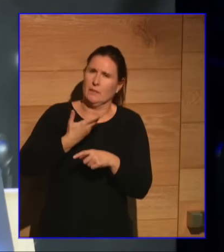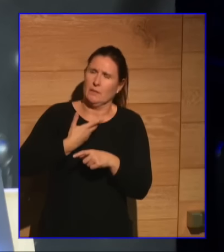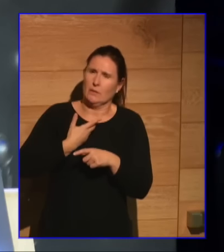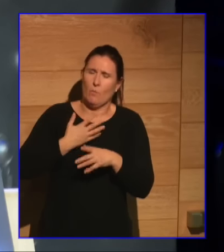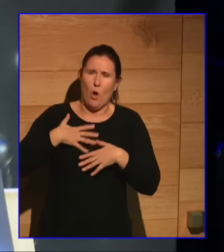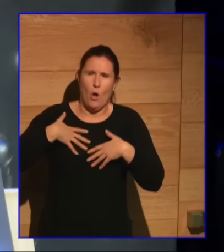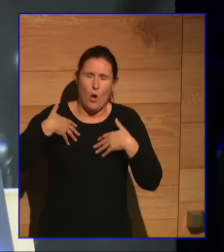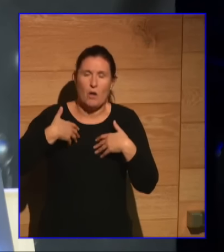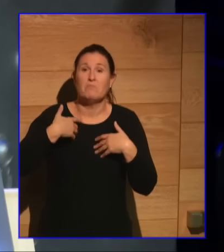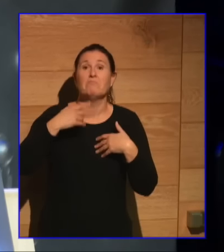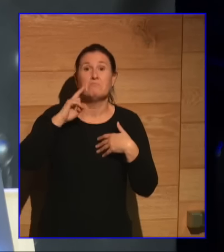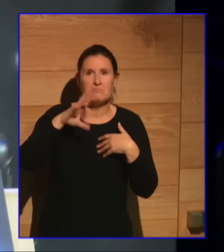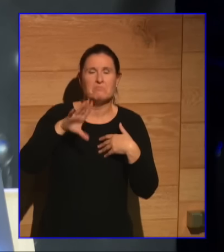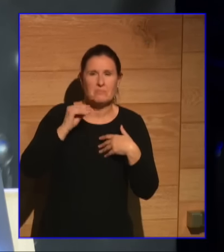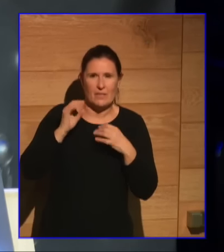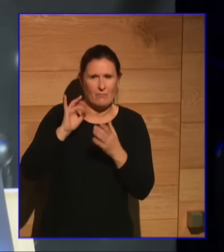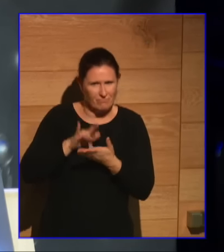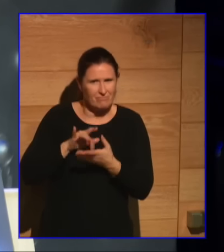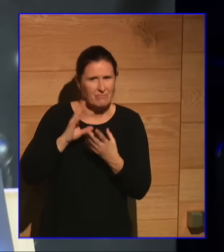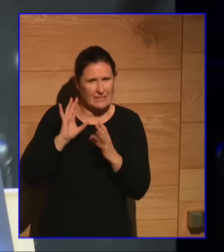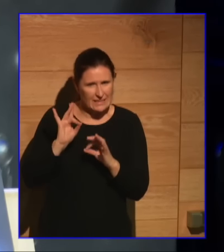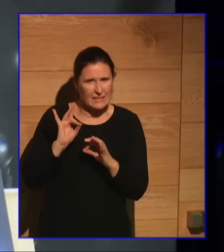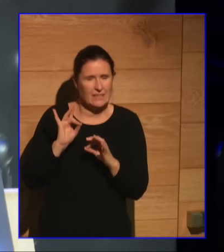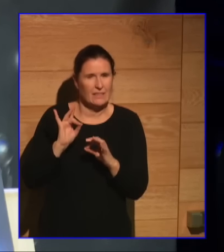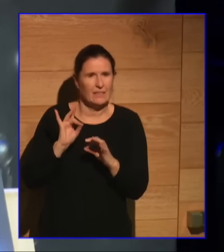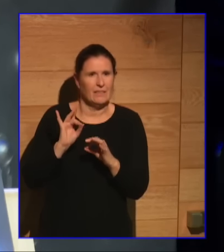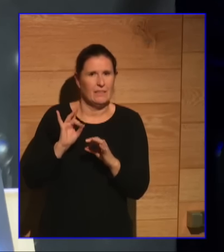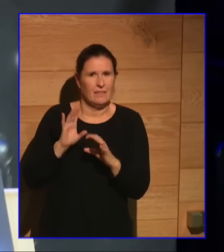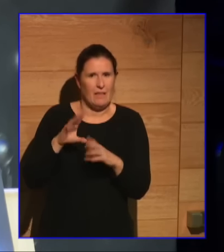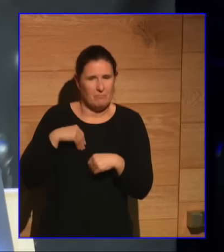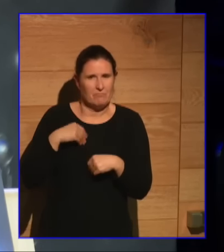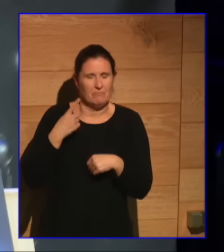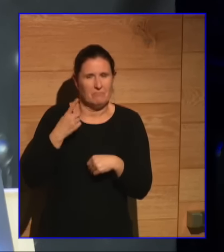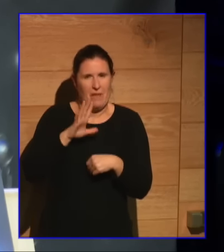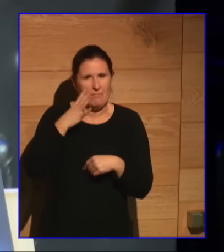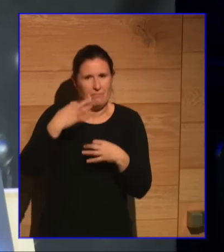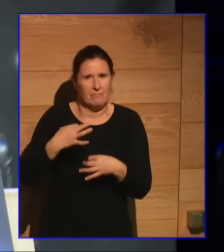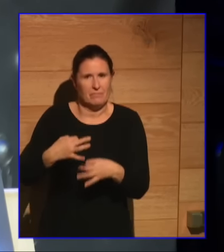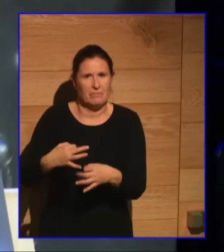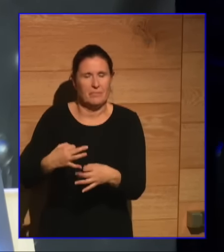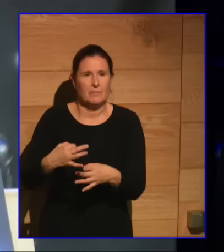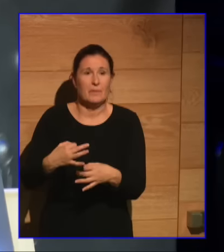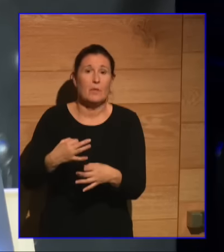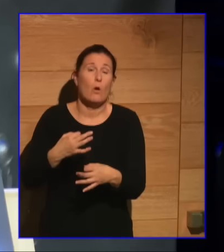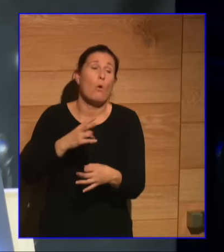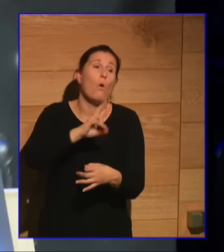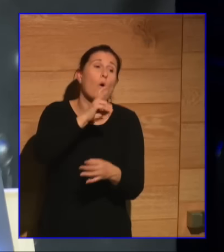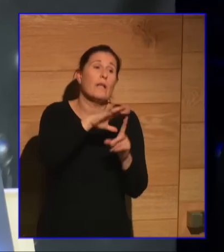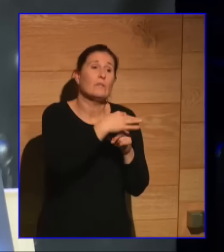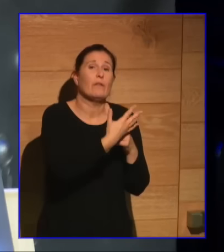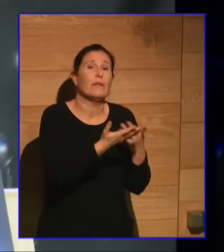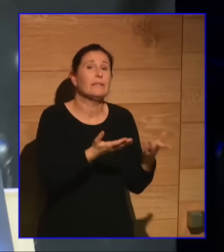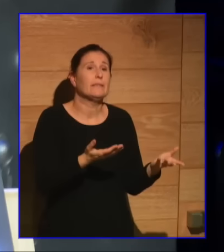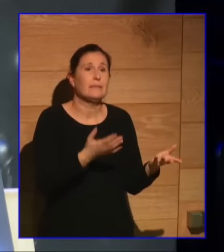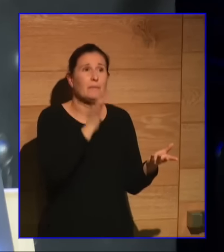que es seco y funciona. No sabes muy bien por qué. Y en otras ocasiones, como sucede en Amistad, hay